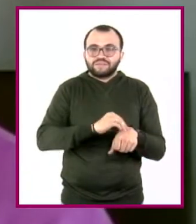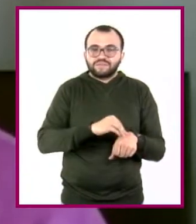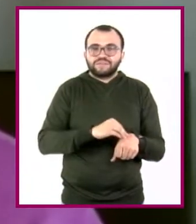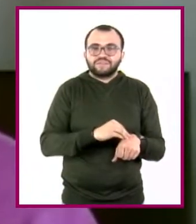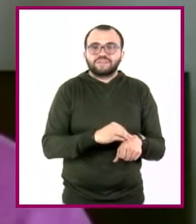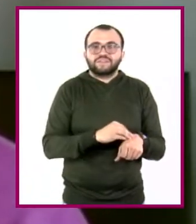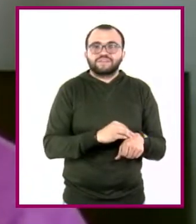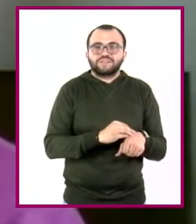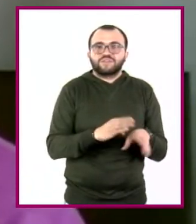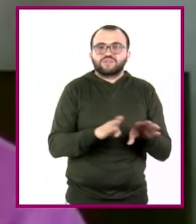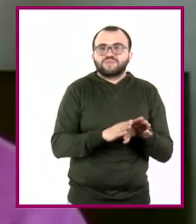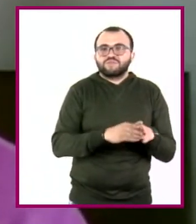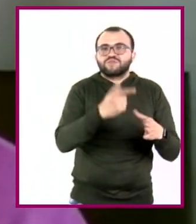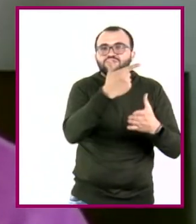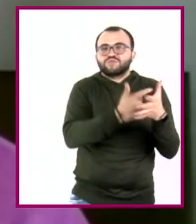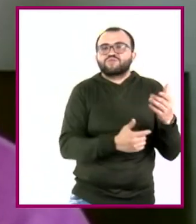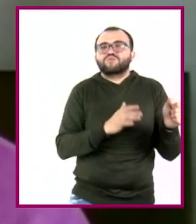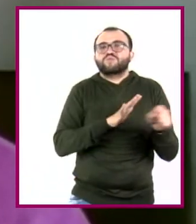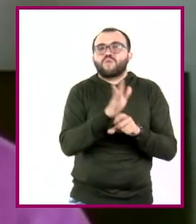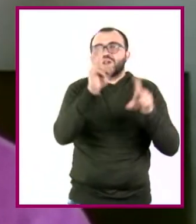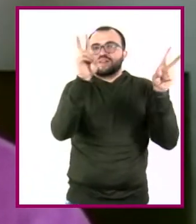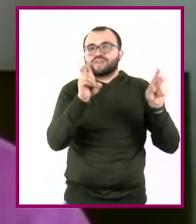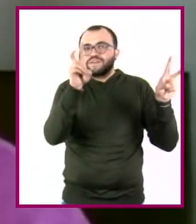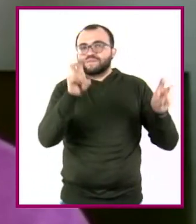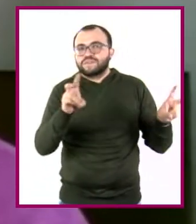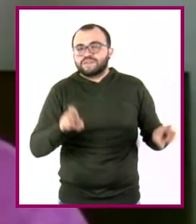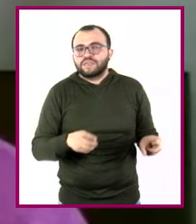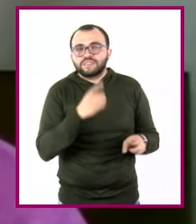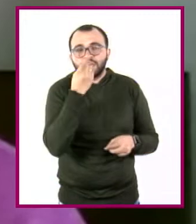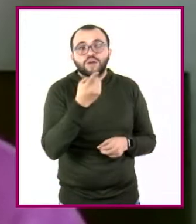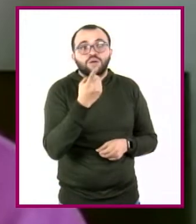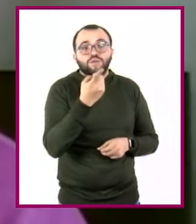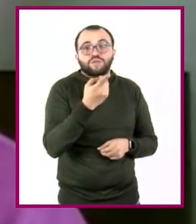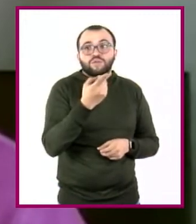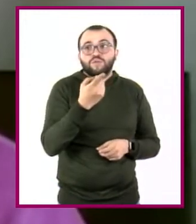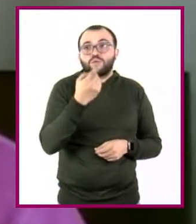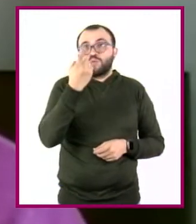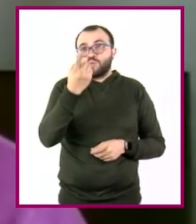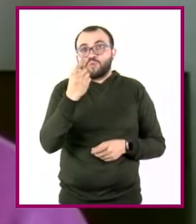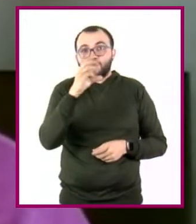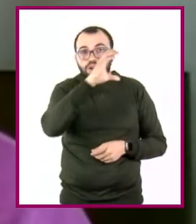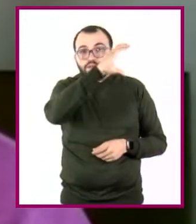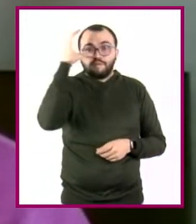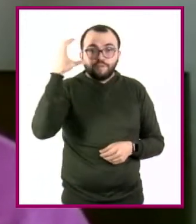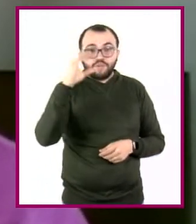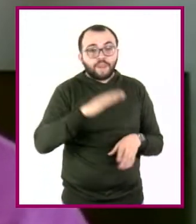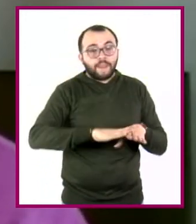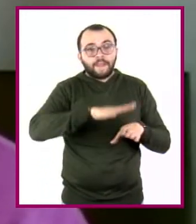los contenidos sobre la premisa de que una imagen vale más que 1000 palabras. No está mal.